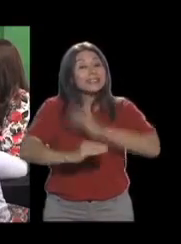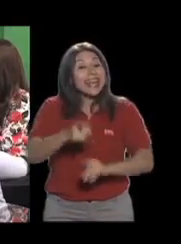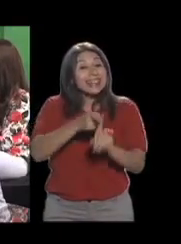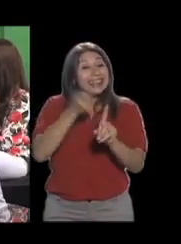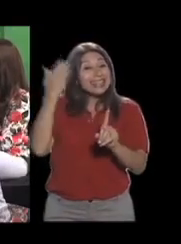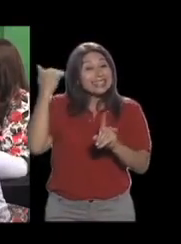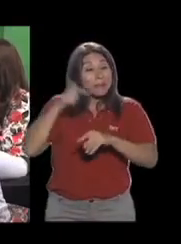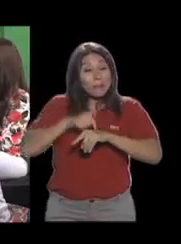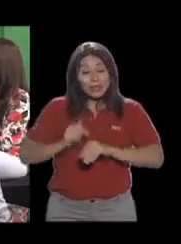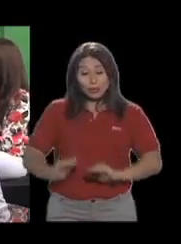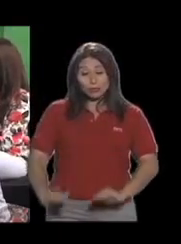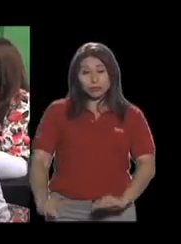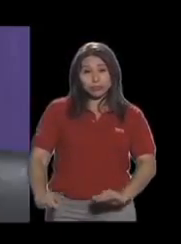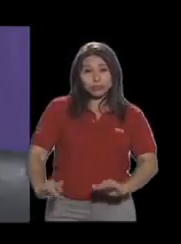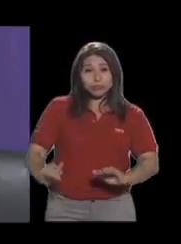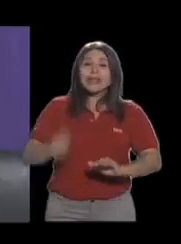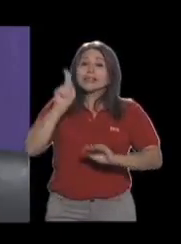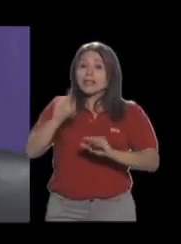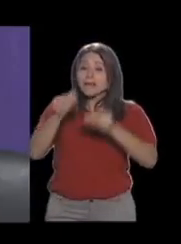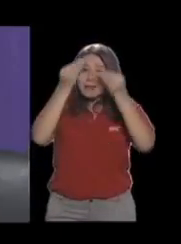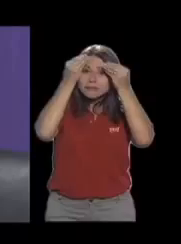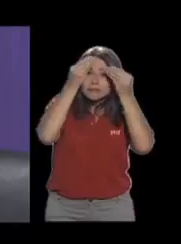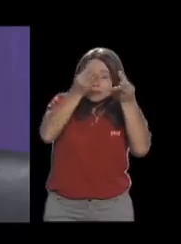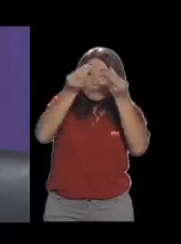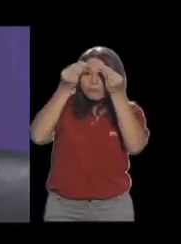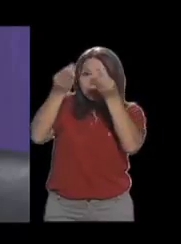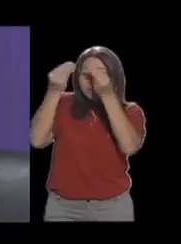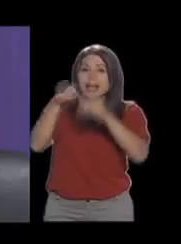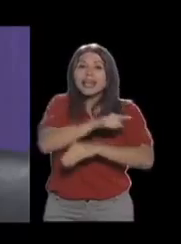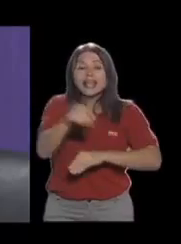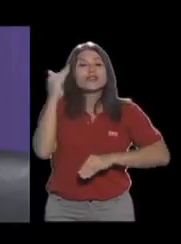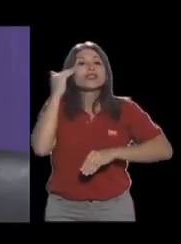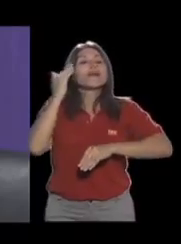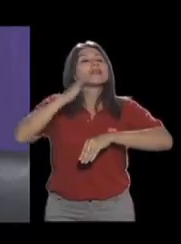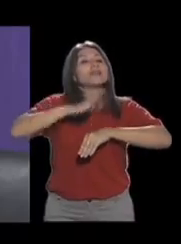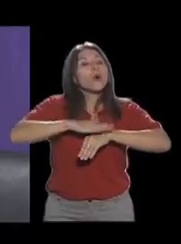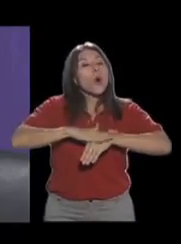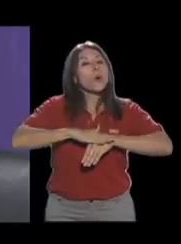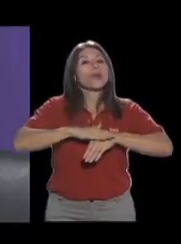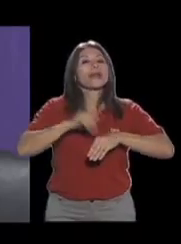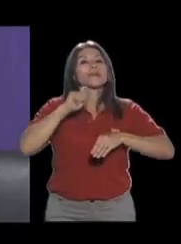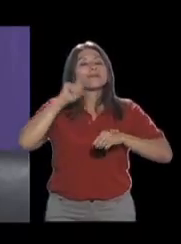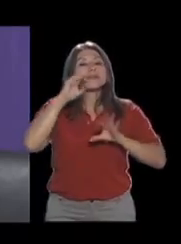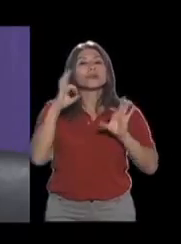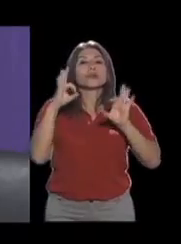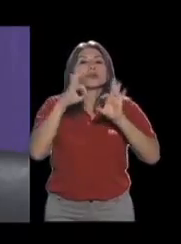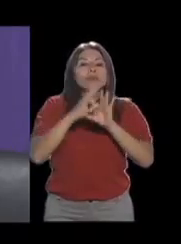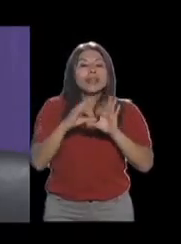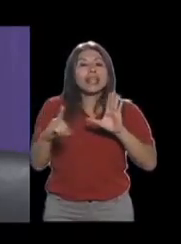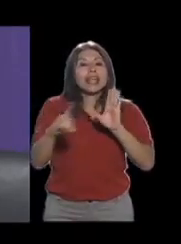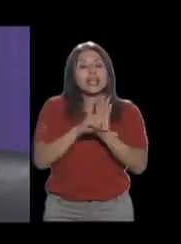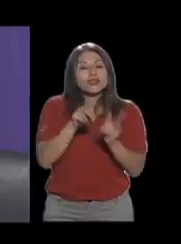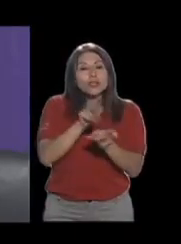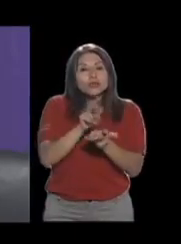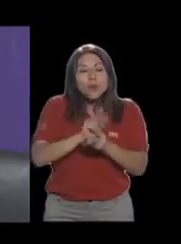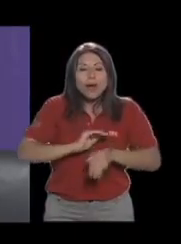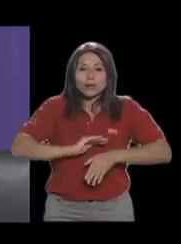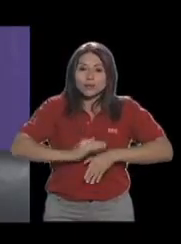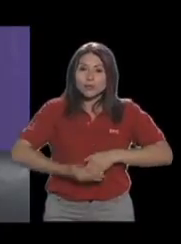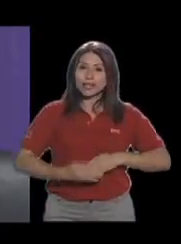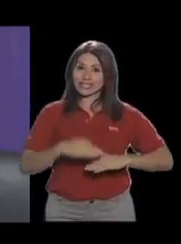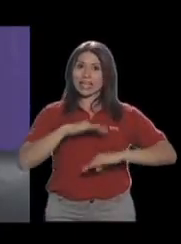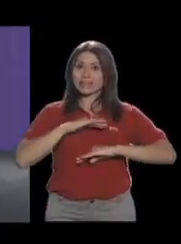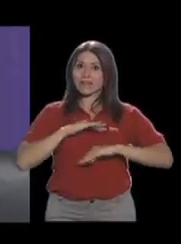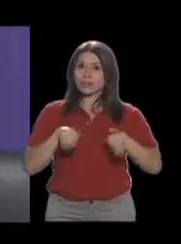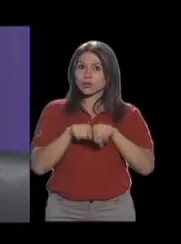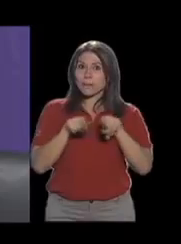debe brindar la información sobre reproducción sexual, sobre derechos sexuales, ¿verdad? Que eso implica la satisfacción a nivel sexual,